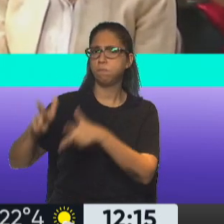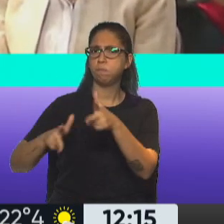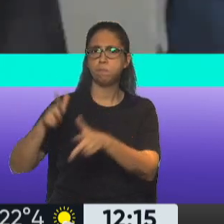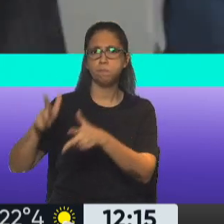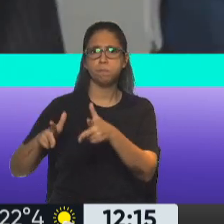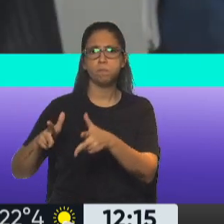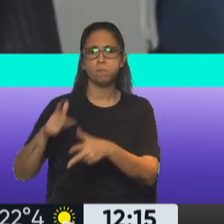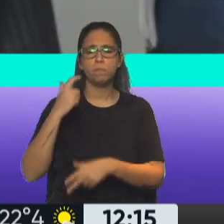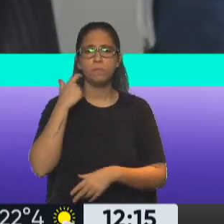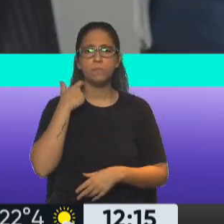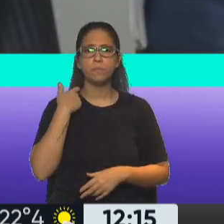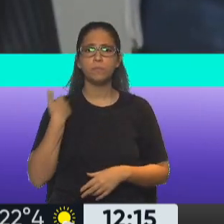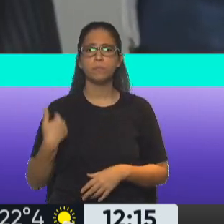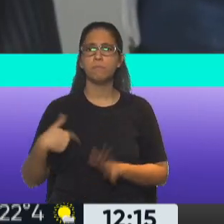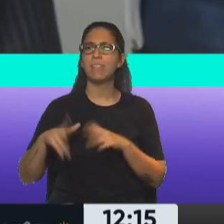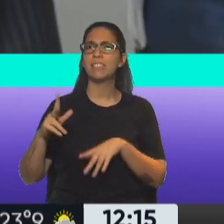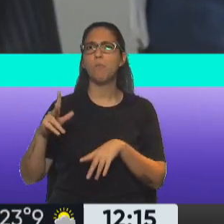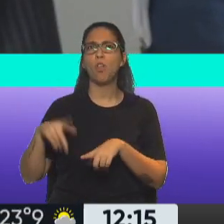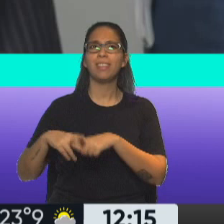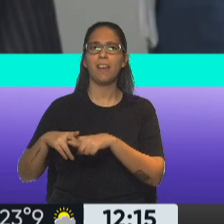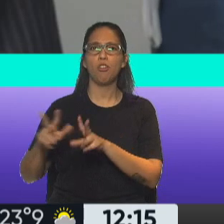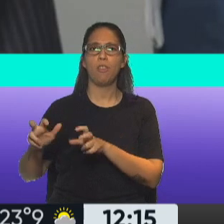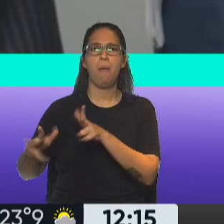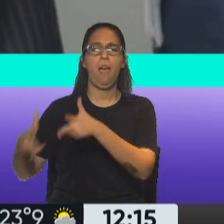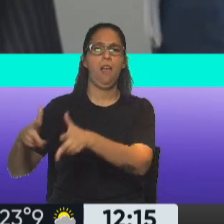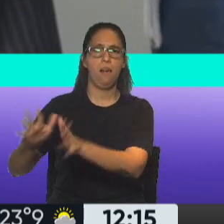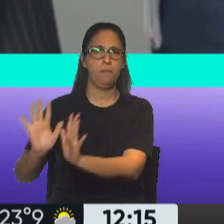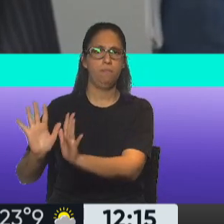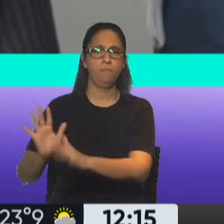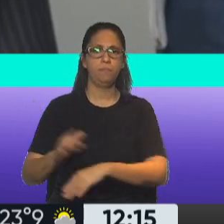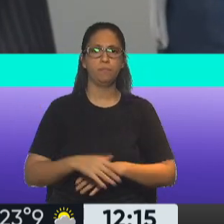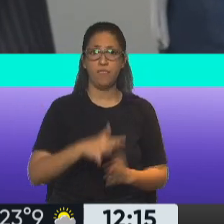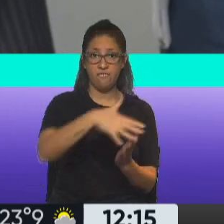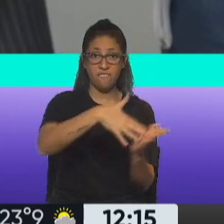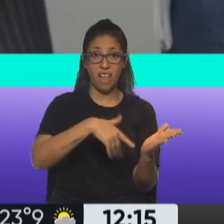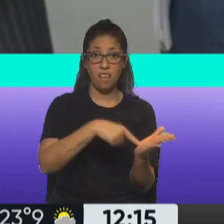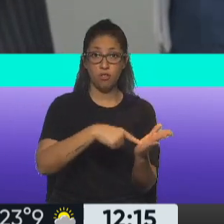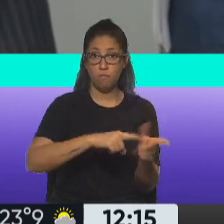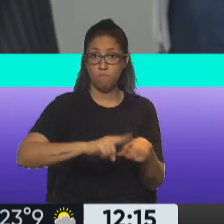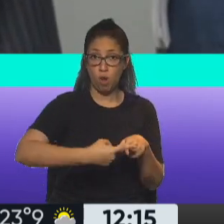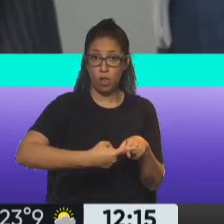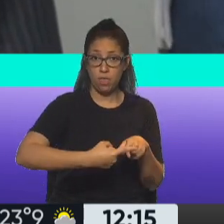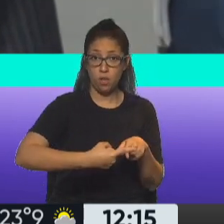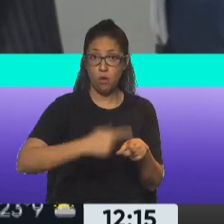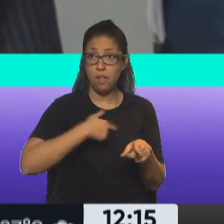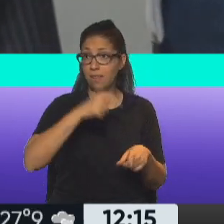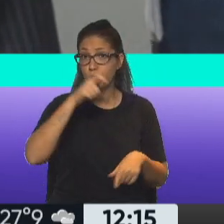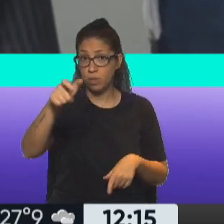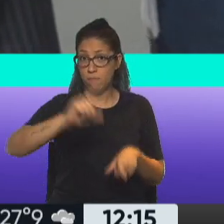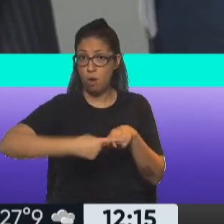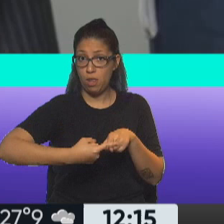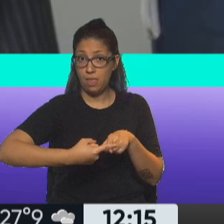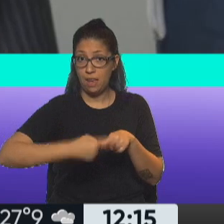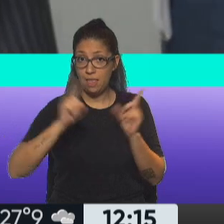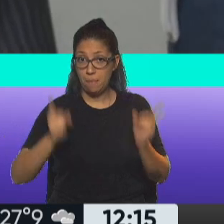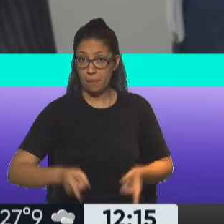términos más técnicos. Y este fallo que es político y merece respuesta política,